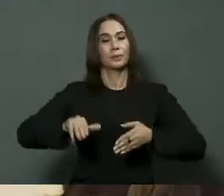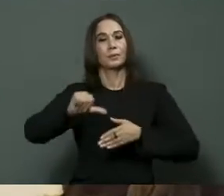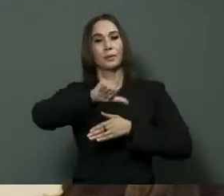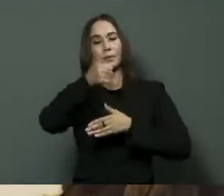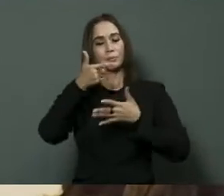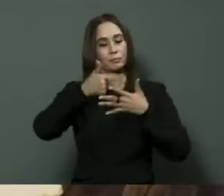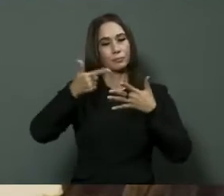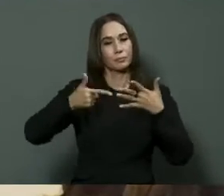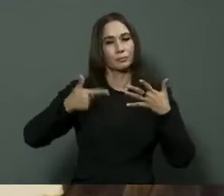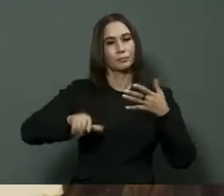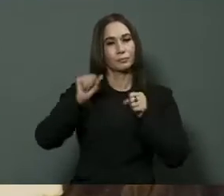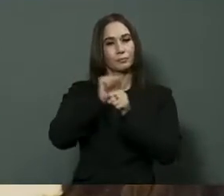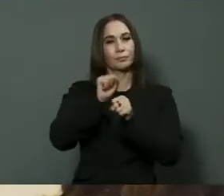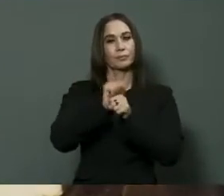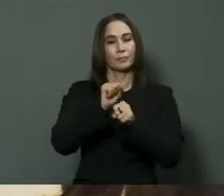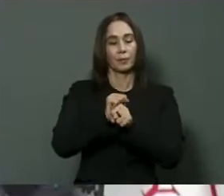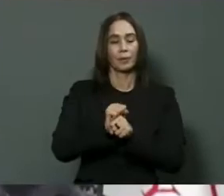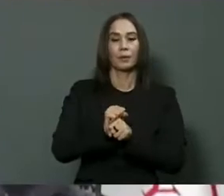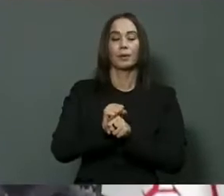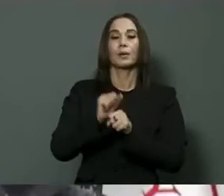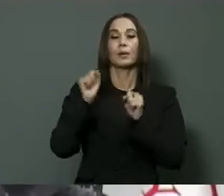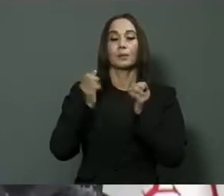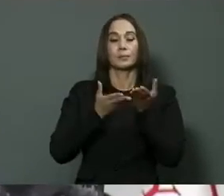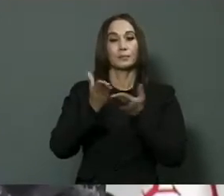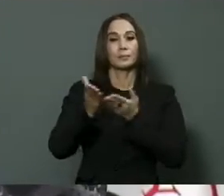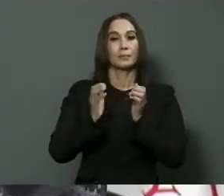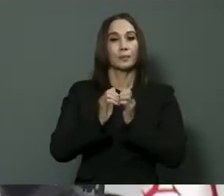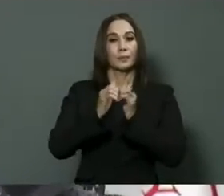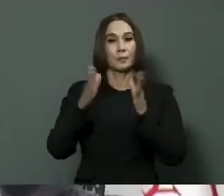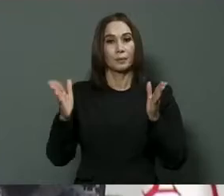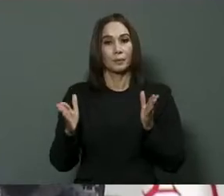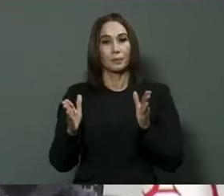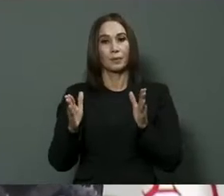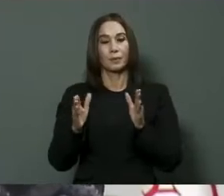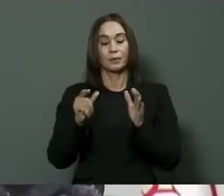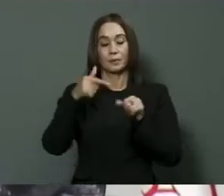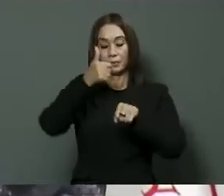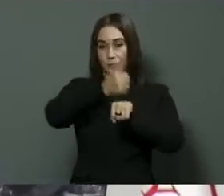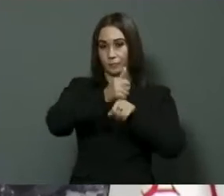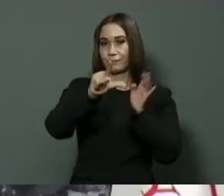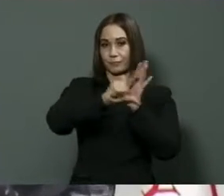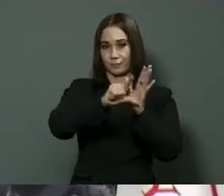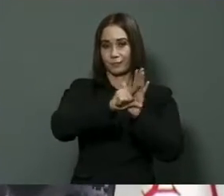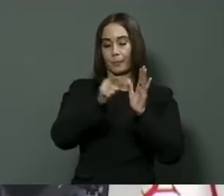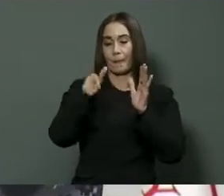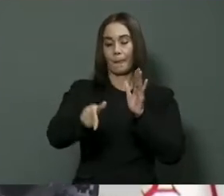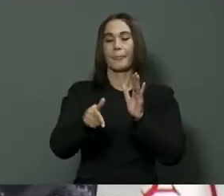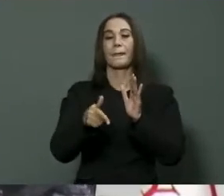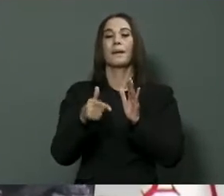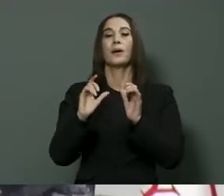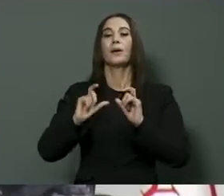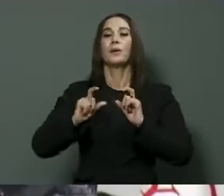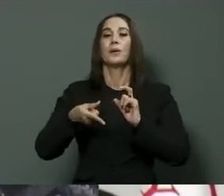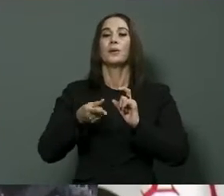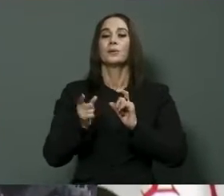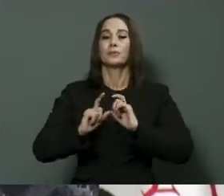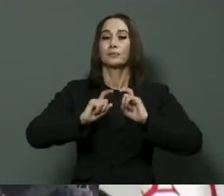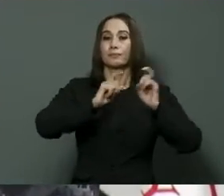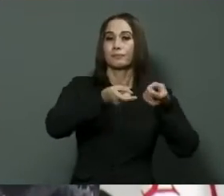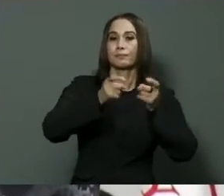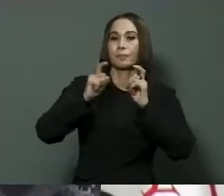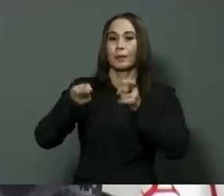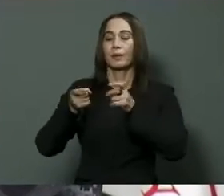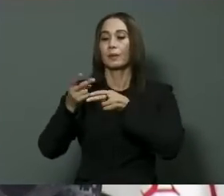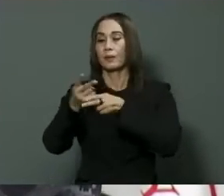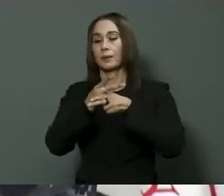herramientas de trabajo como servidores públicos de cumplimiento de ley, las cuales están siendo suministradas